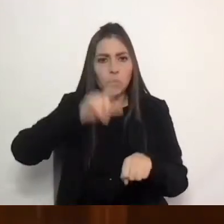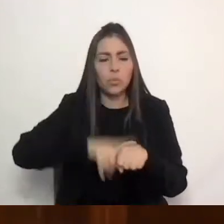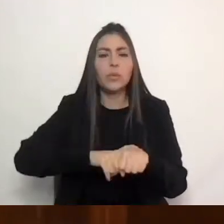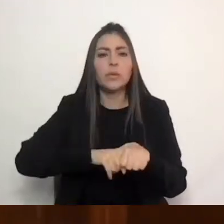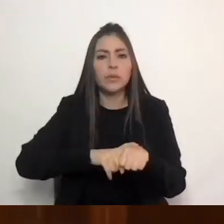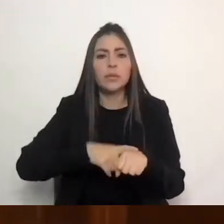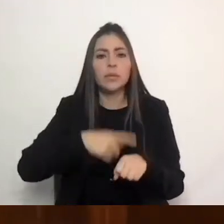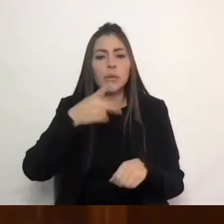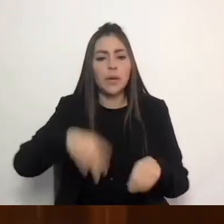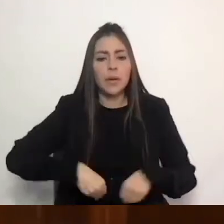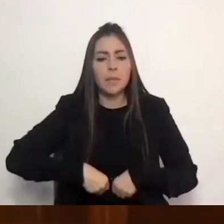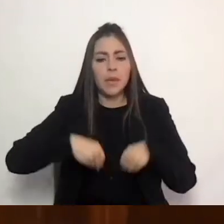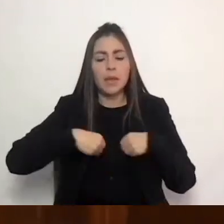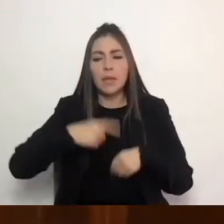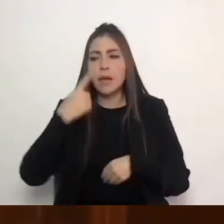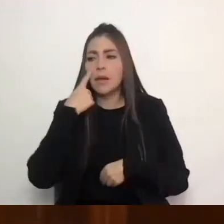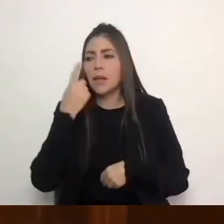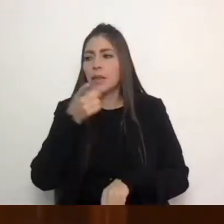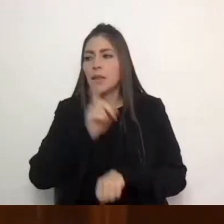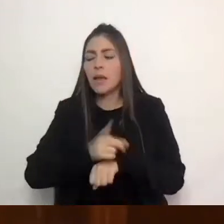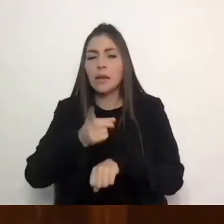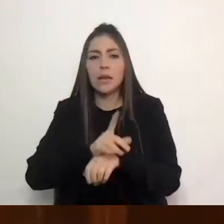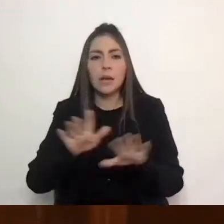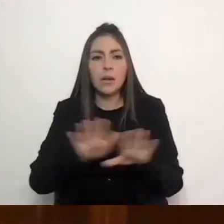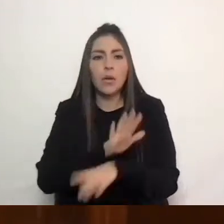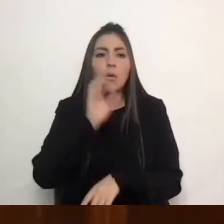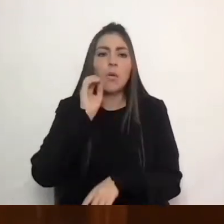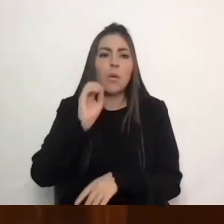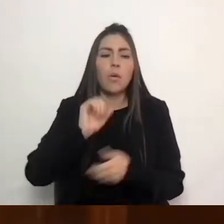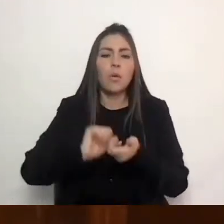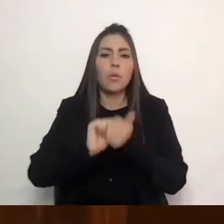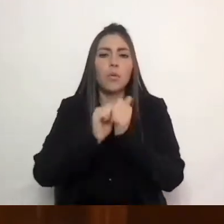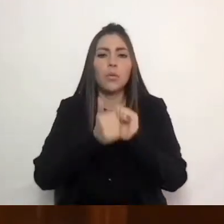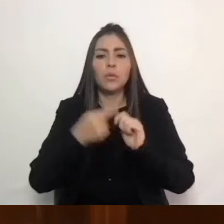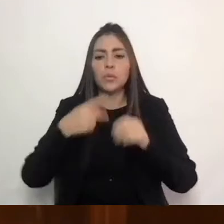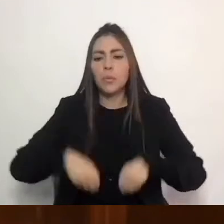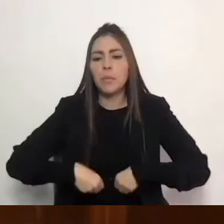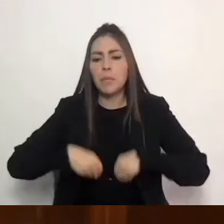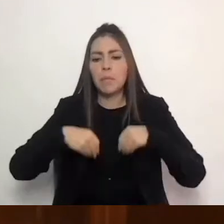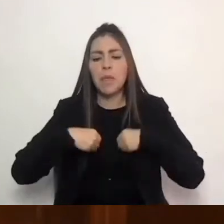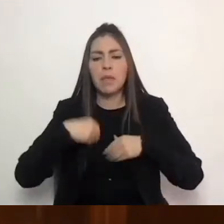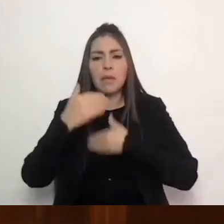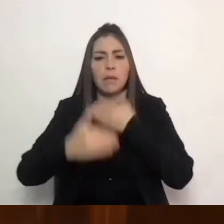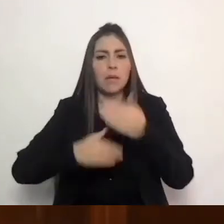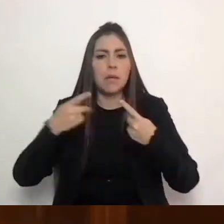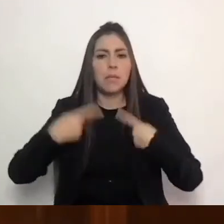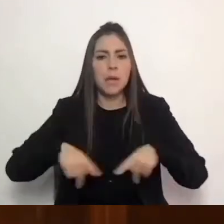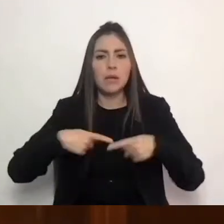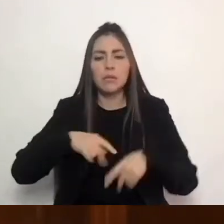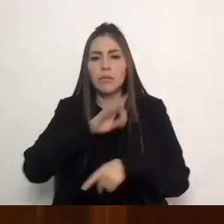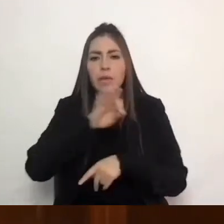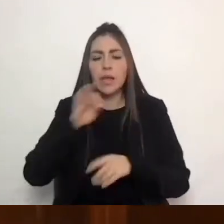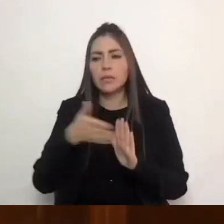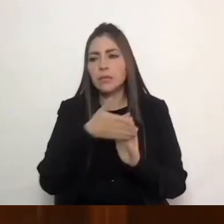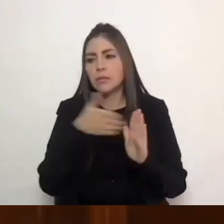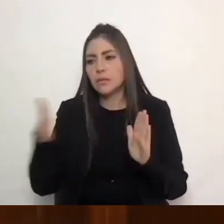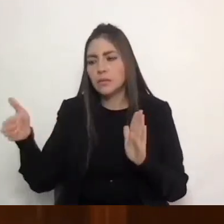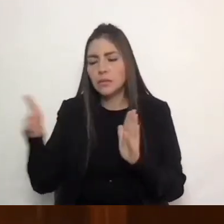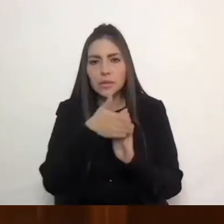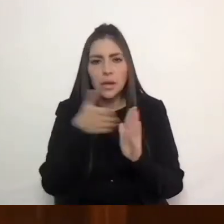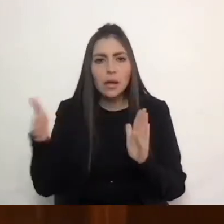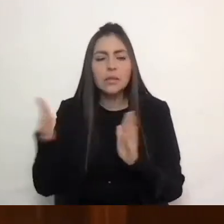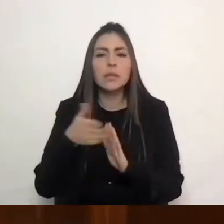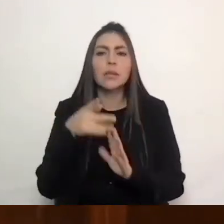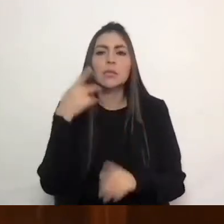en la vida cotidiana o en la calendarización de la vida colectiva, en el mantenimiento de las costumbres, en